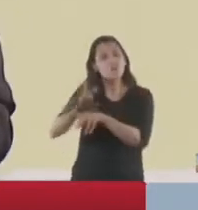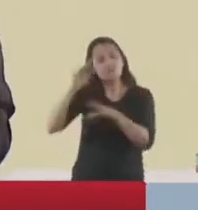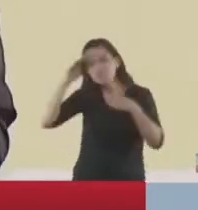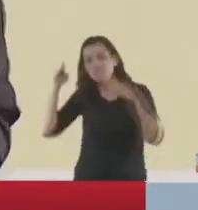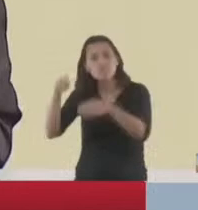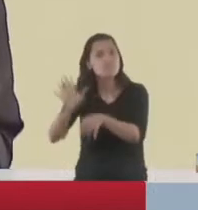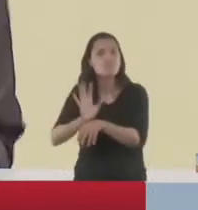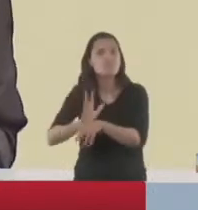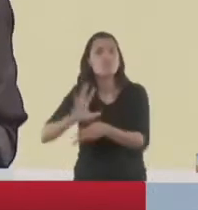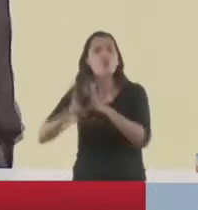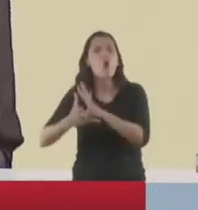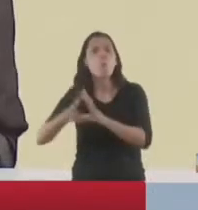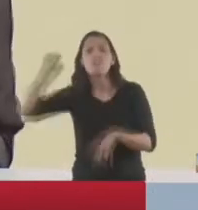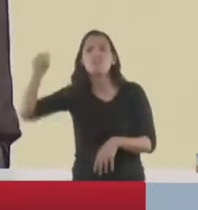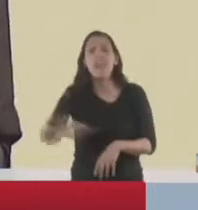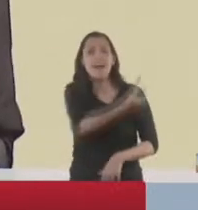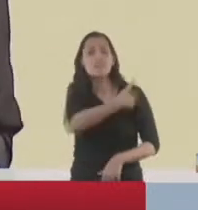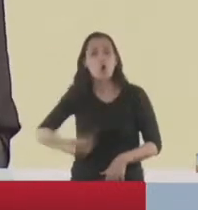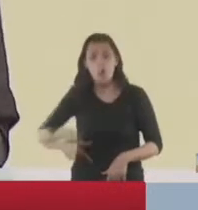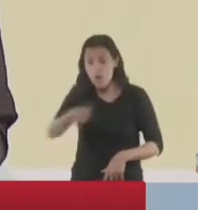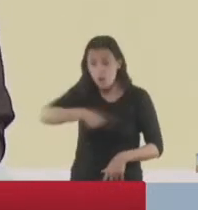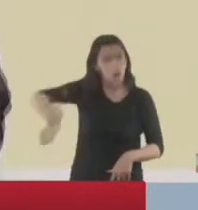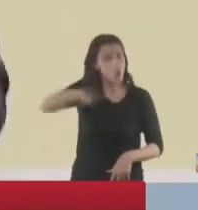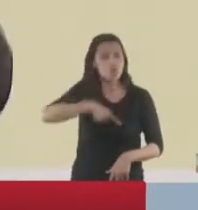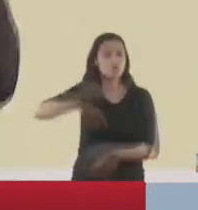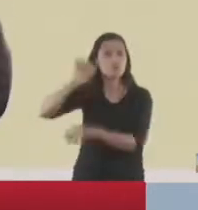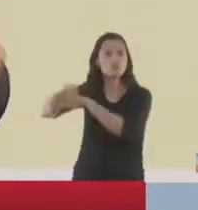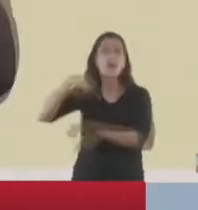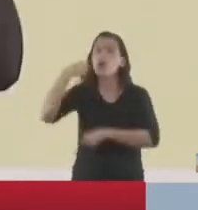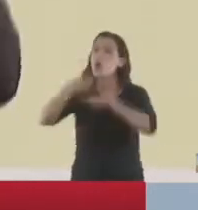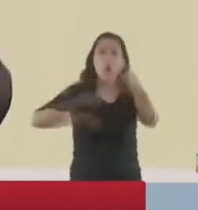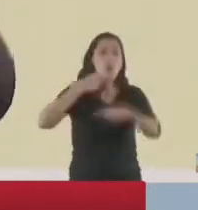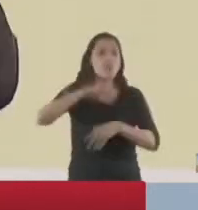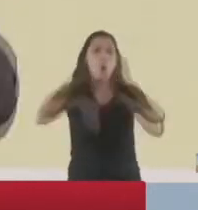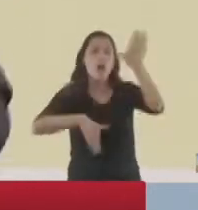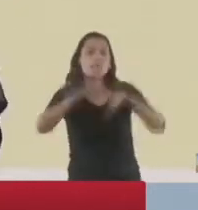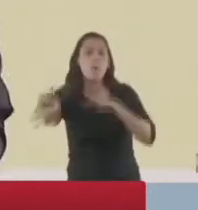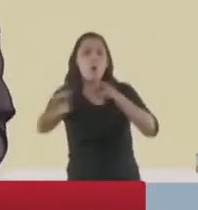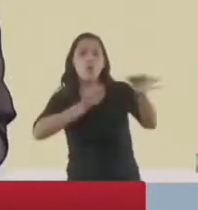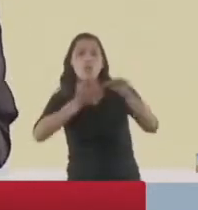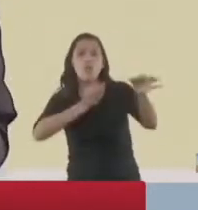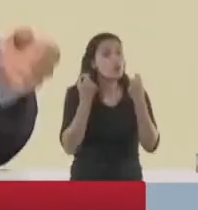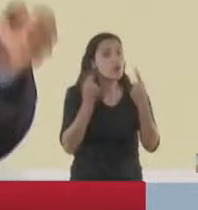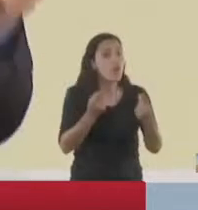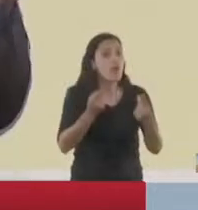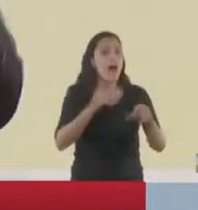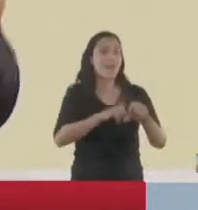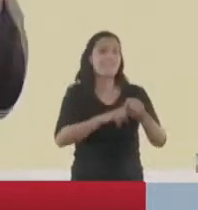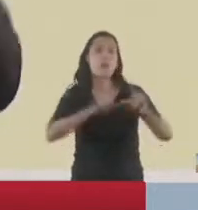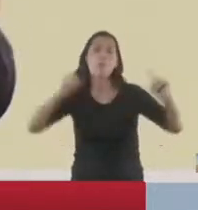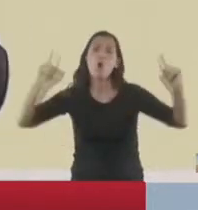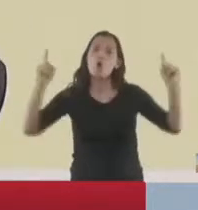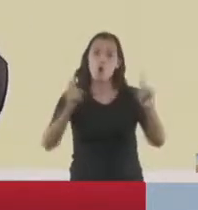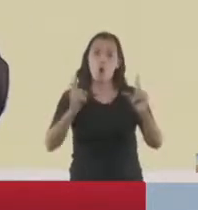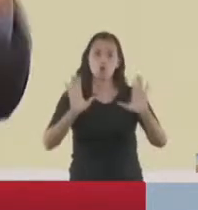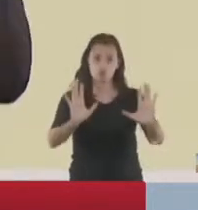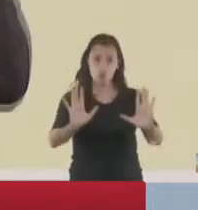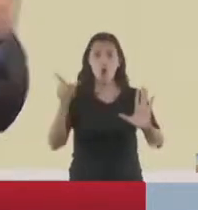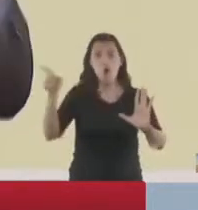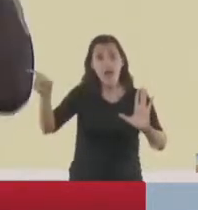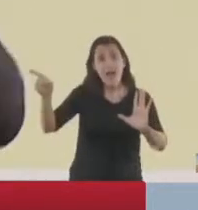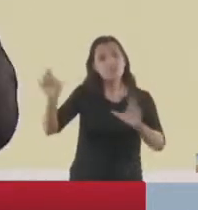lo que sea uno solo un solo valor digo 200 capas de 200 no lo sé un solo valor del dólar eso generaría